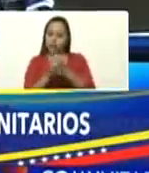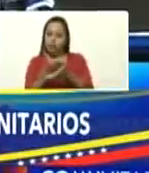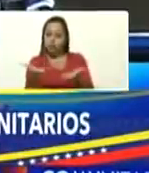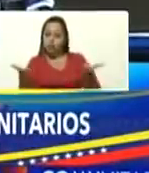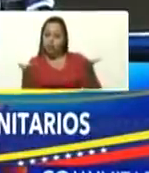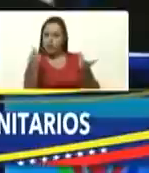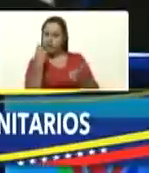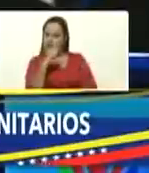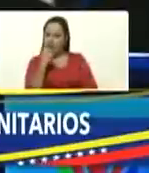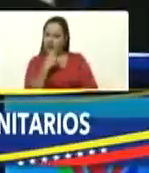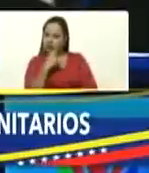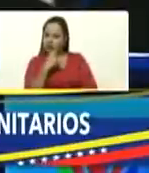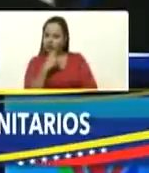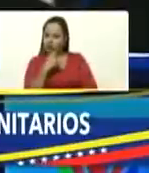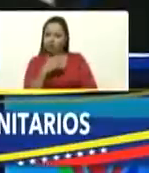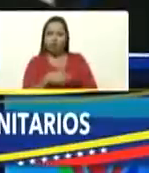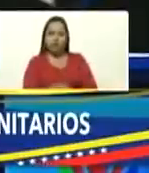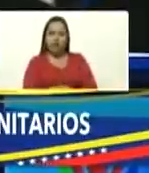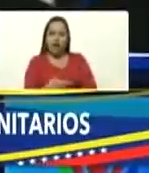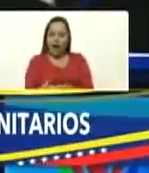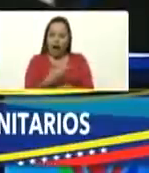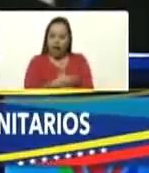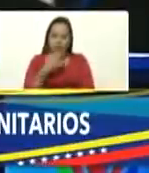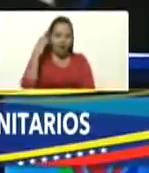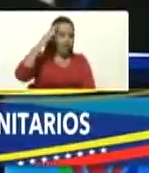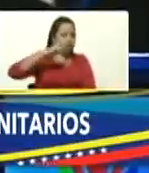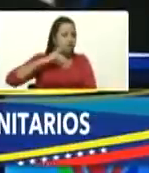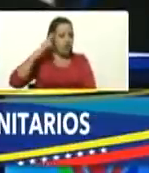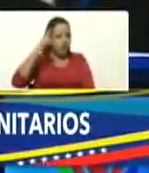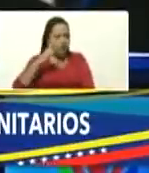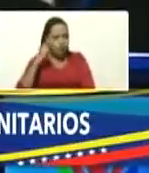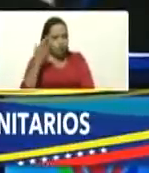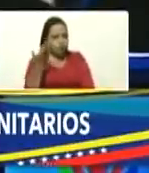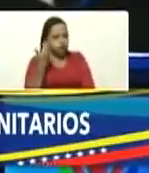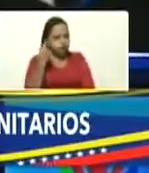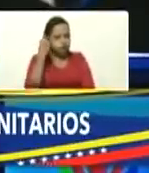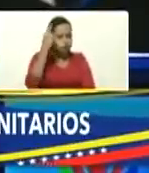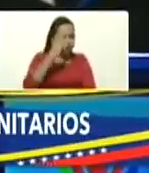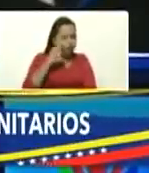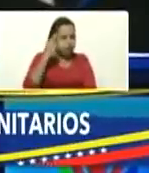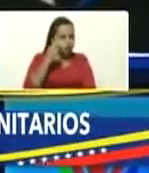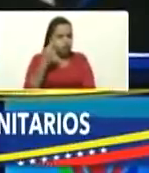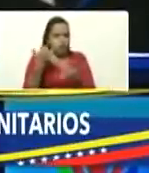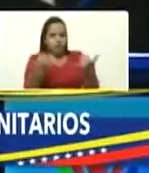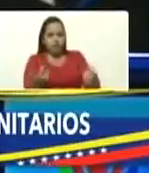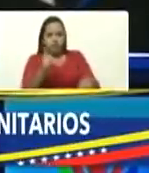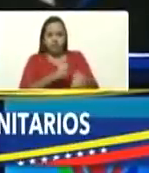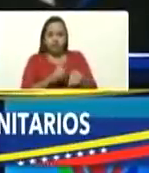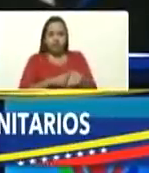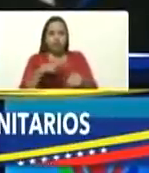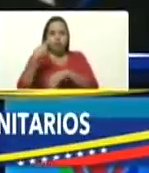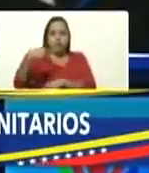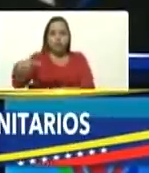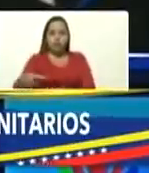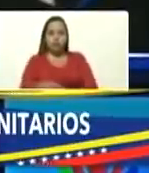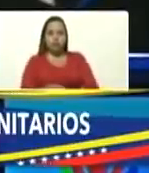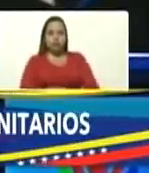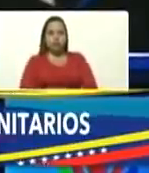Terán. Hacíamos una reflexión. Este es el ciclo político